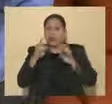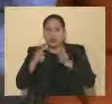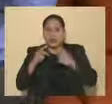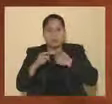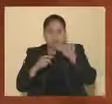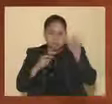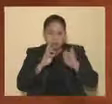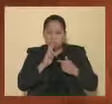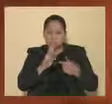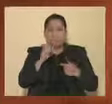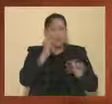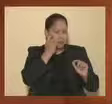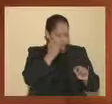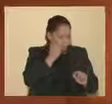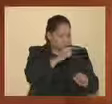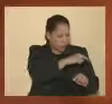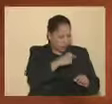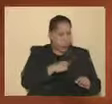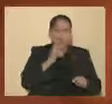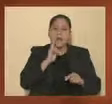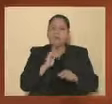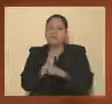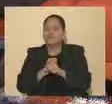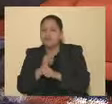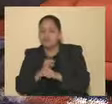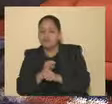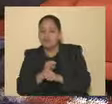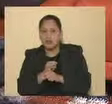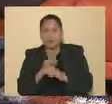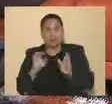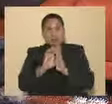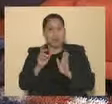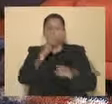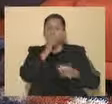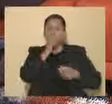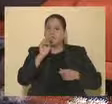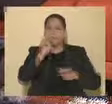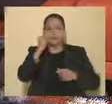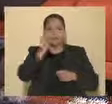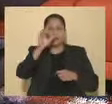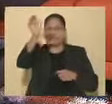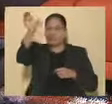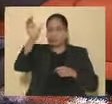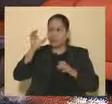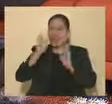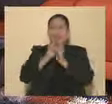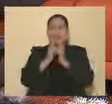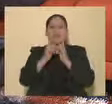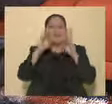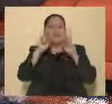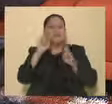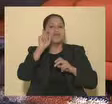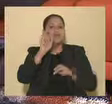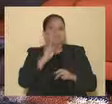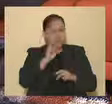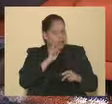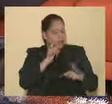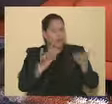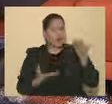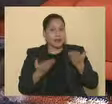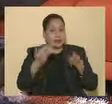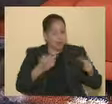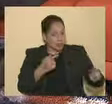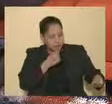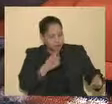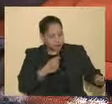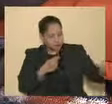vamos a averiguarlo. Por supuesto, yo recomiendo a papás y a mamás tener siempre a la mano libros de sexualidad adecuados a la edad de cada uno de